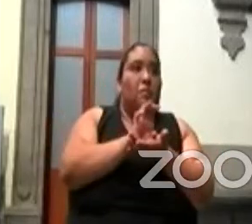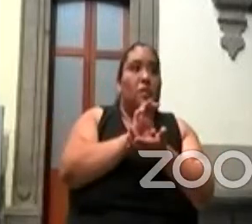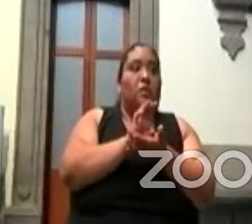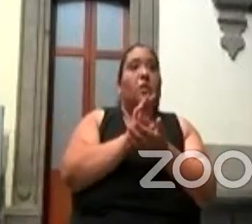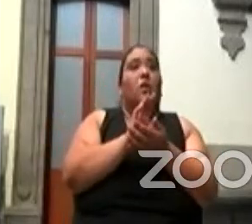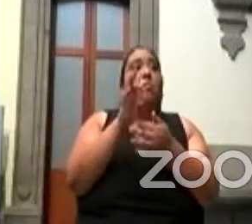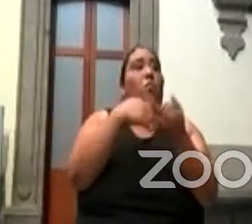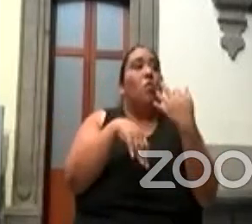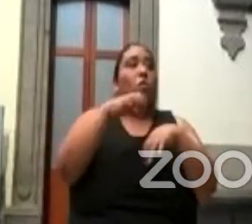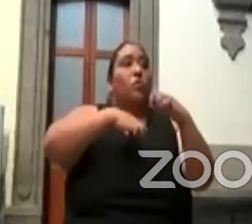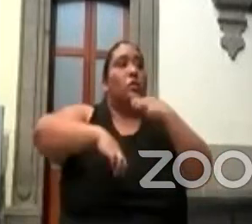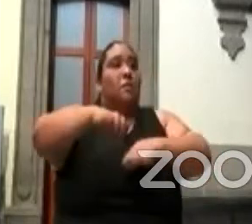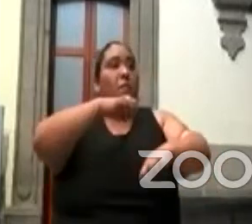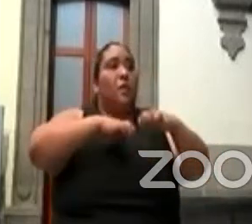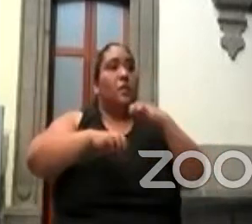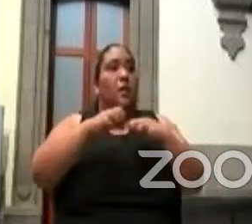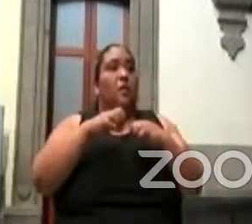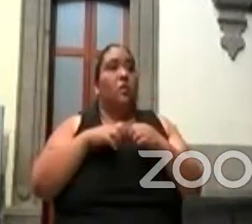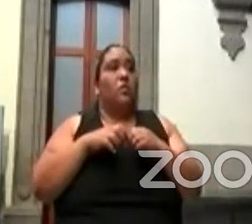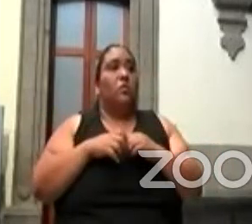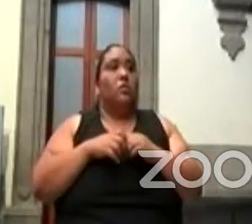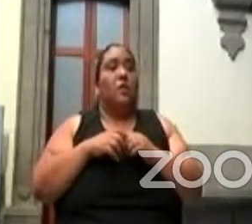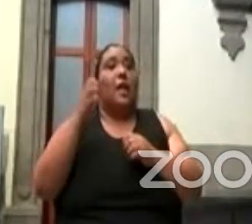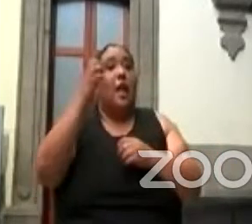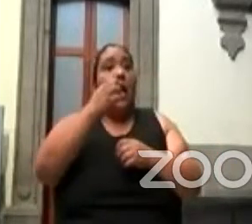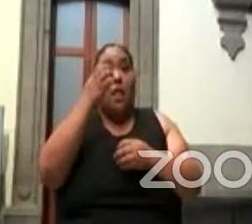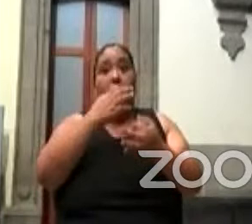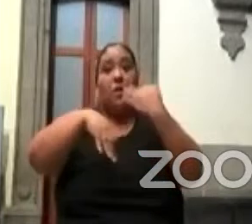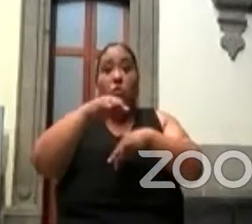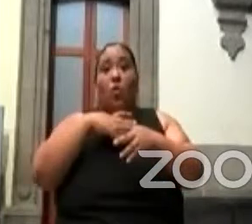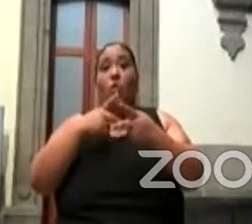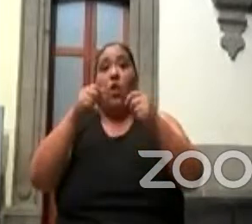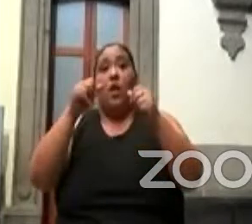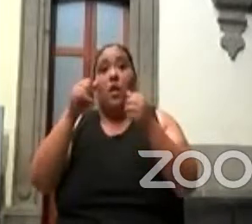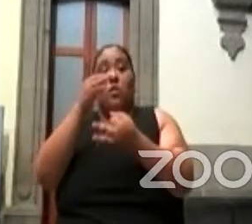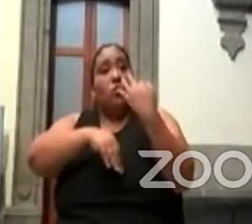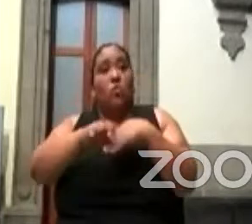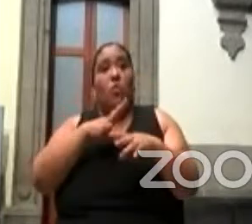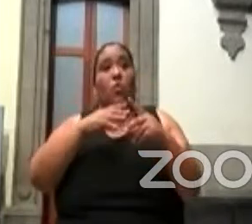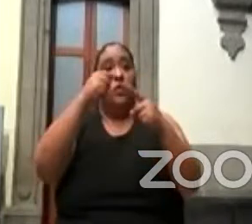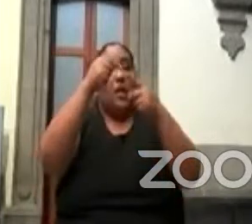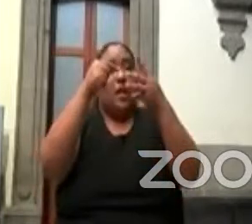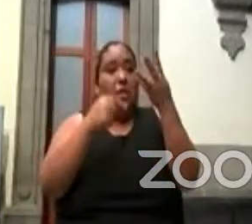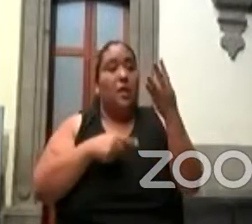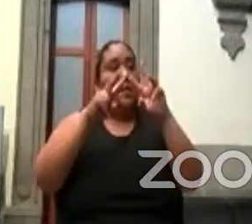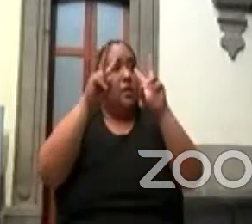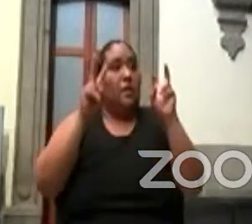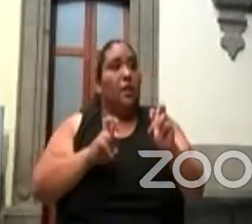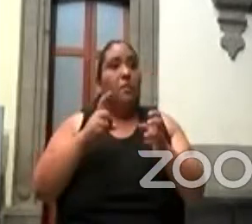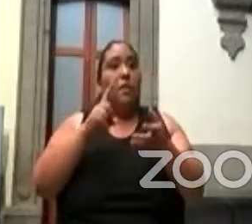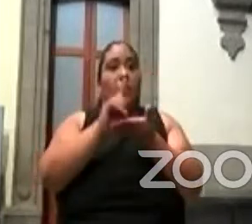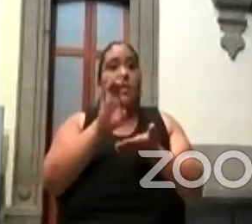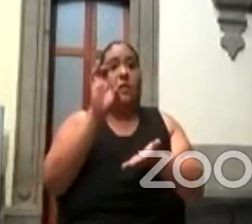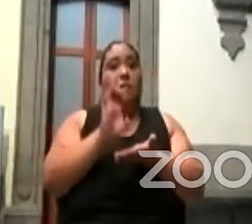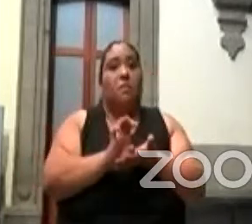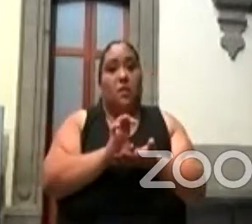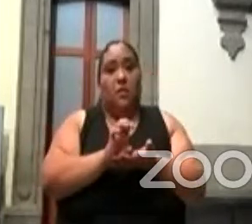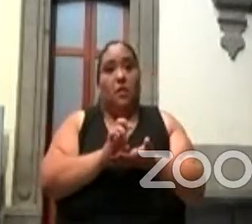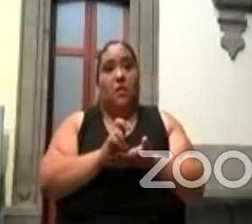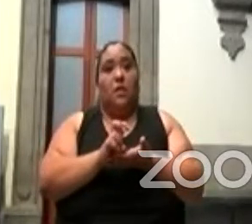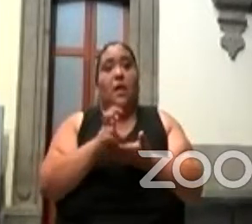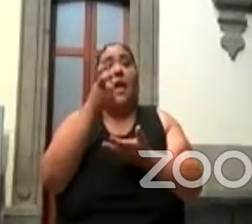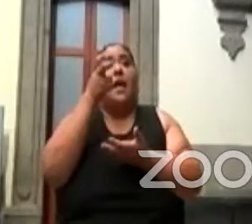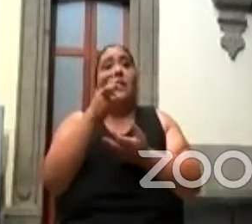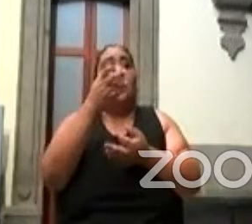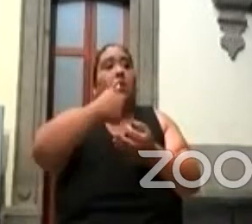empresarios y la academia, todos en el rubro de esta materia de discapacidad. Y es así como vamos trabajando de